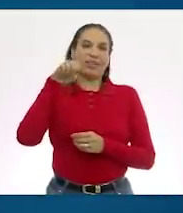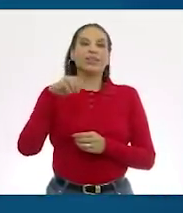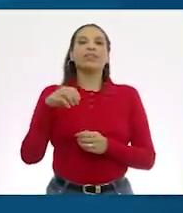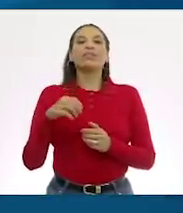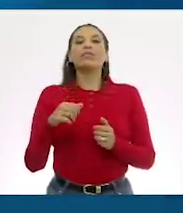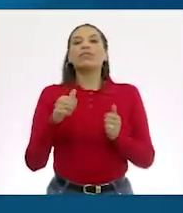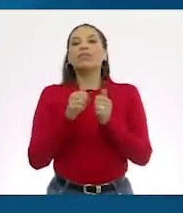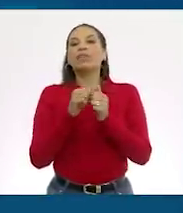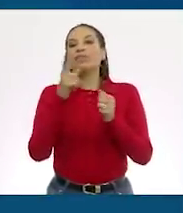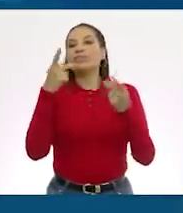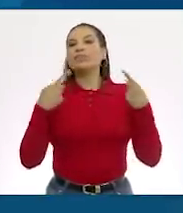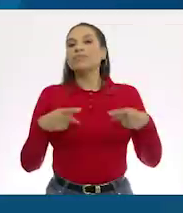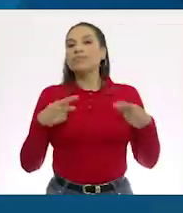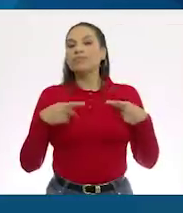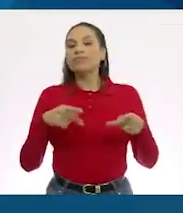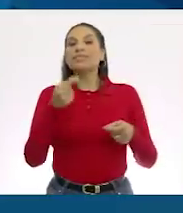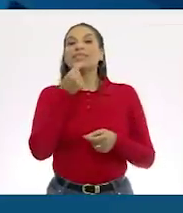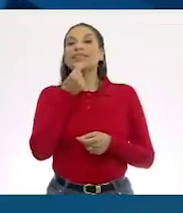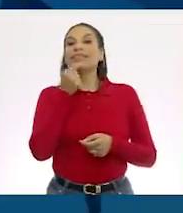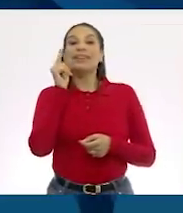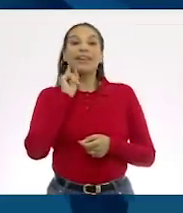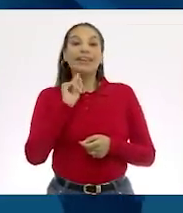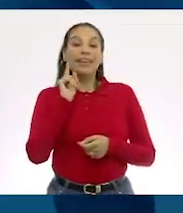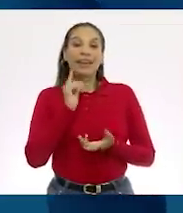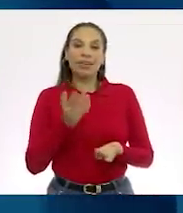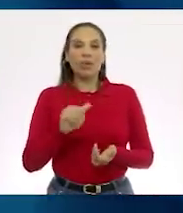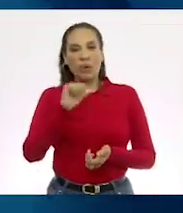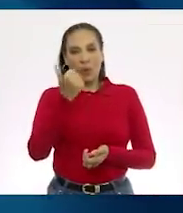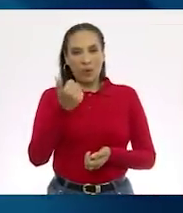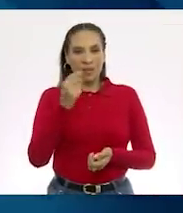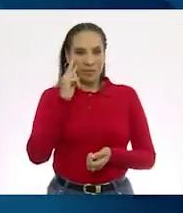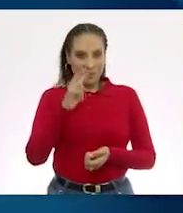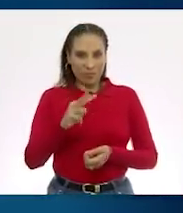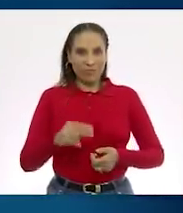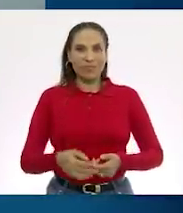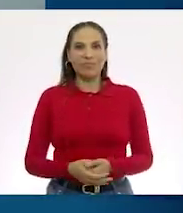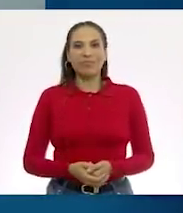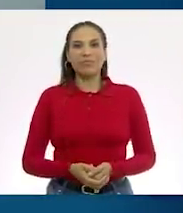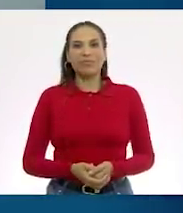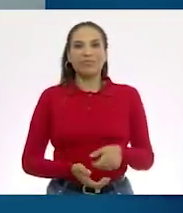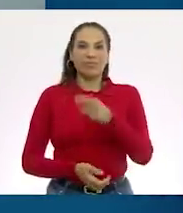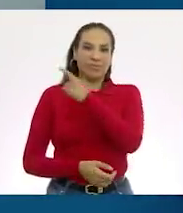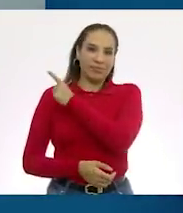con una persona, una niña. Vamos a ver la siguiente imagen.